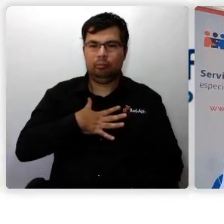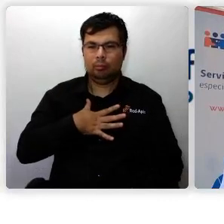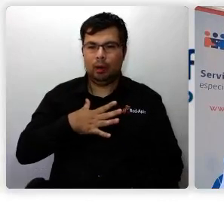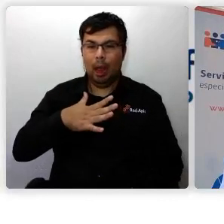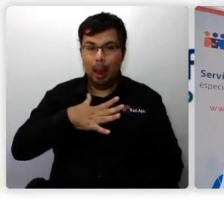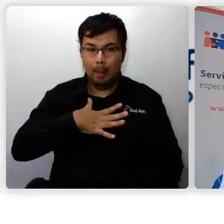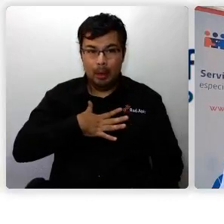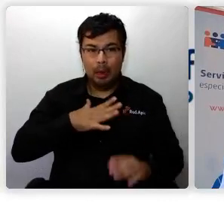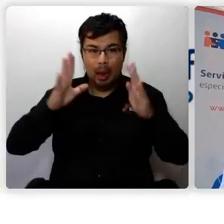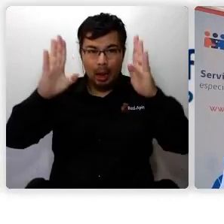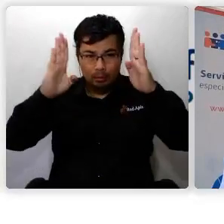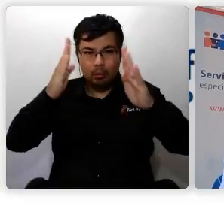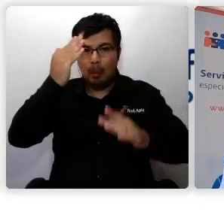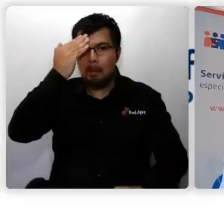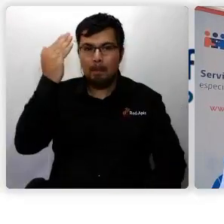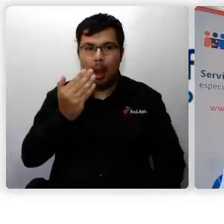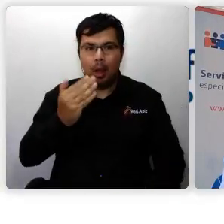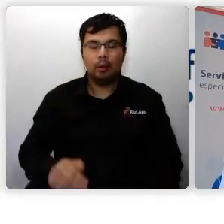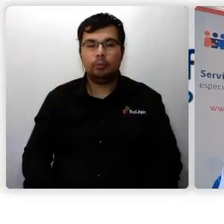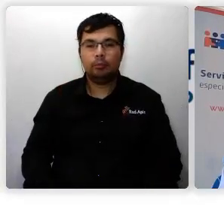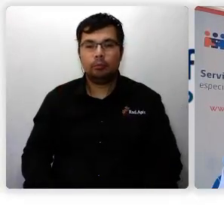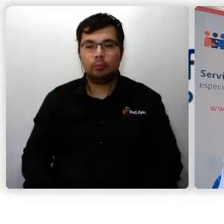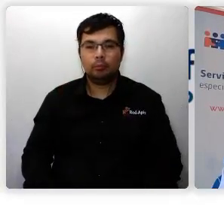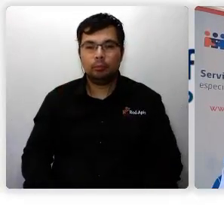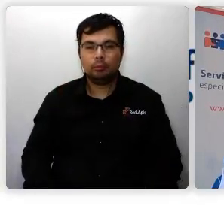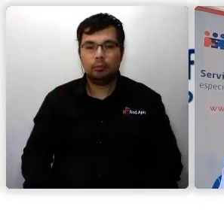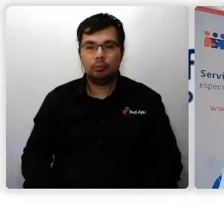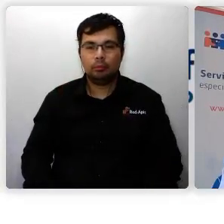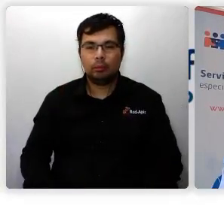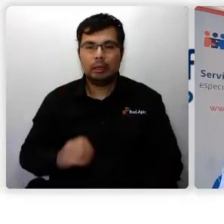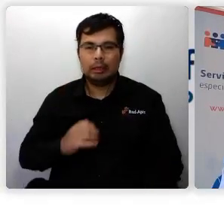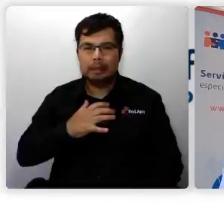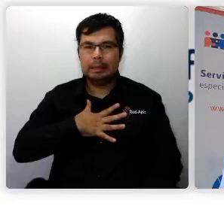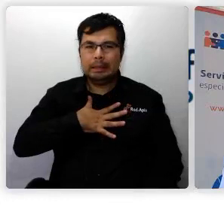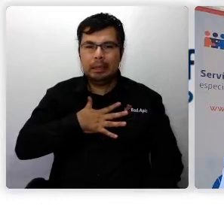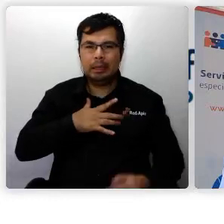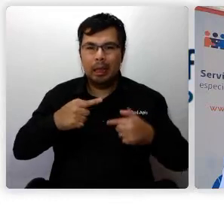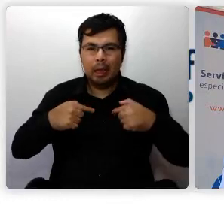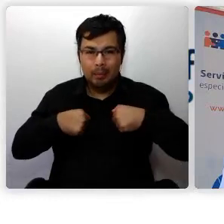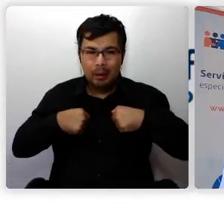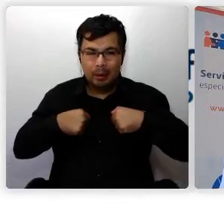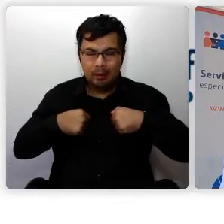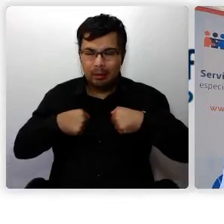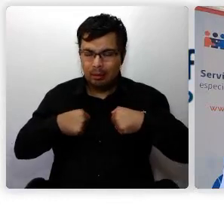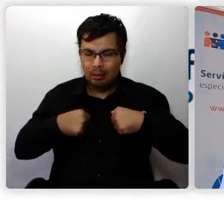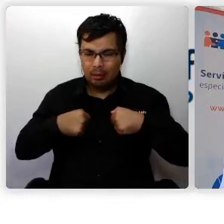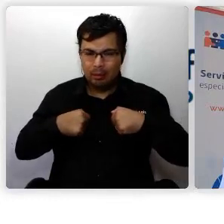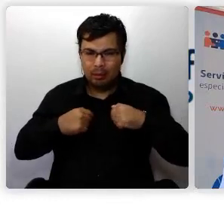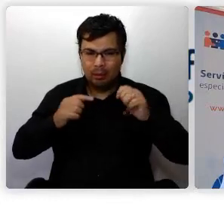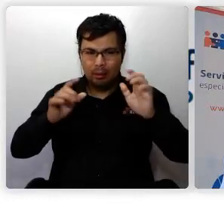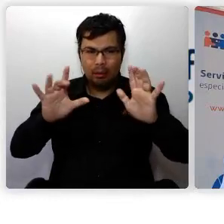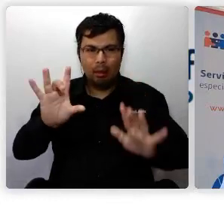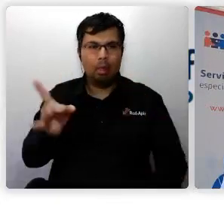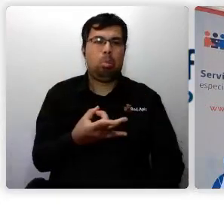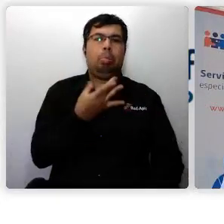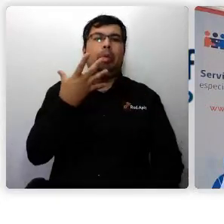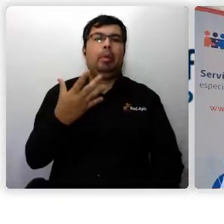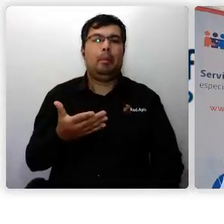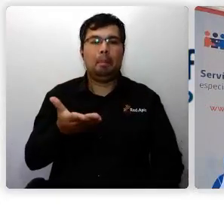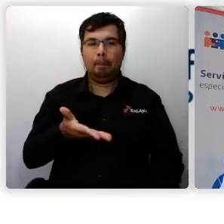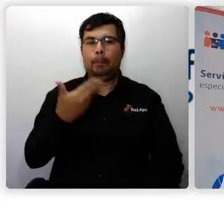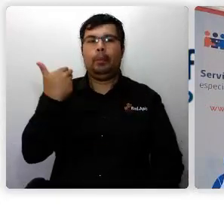atendido. Siente que se lo miró menos, siente que no le dieron la información que correspondía, o